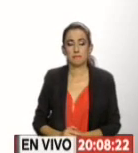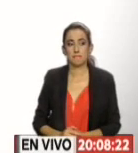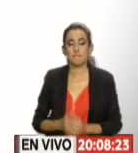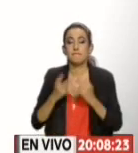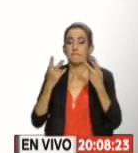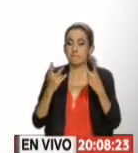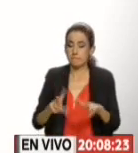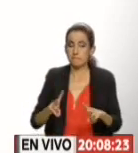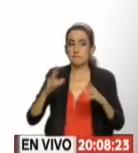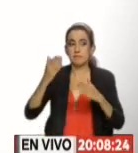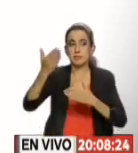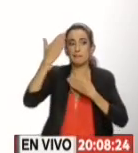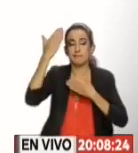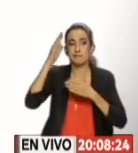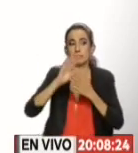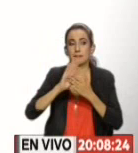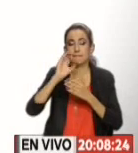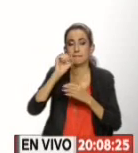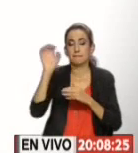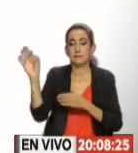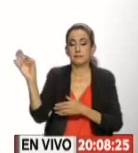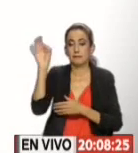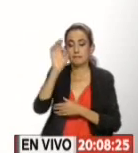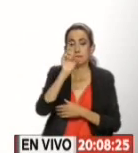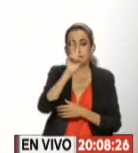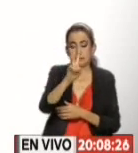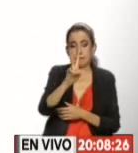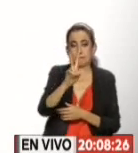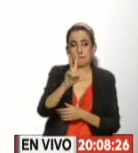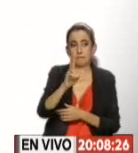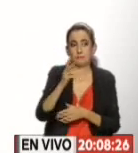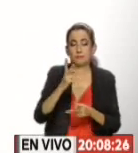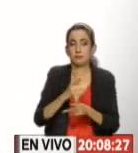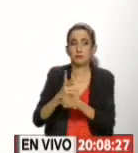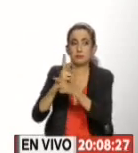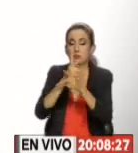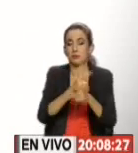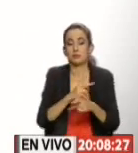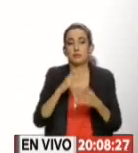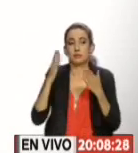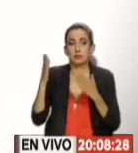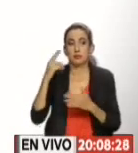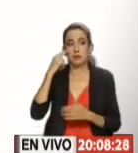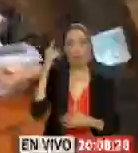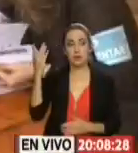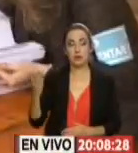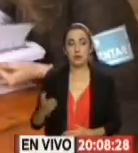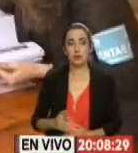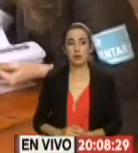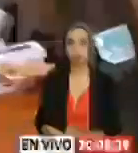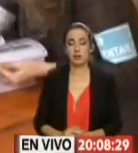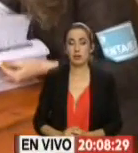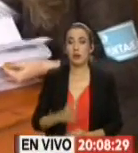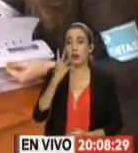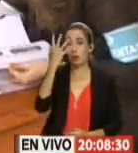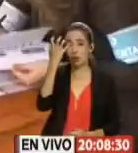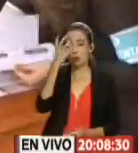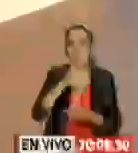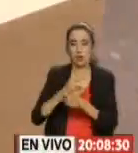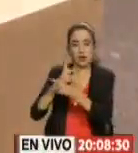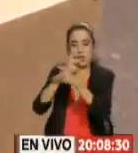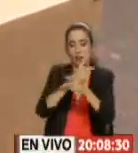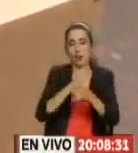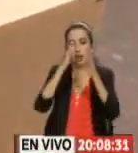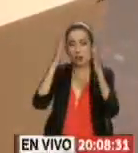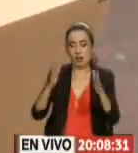mientras la tienda política de Paul Carrasco tendrá 2 representantes en el Consejo Cantonal, Cristian Zamora y Gustavo Duche. 15 concejales, 5